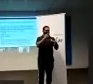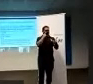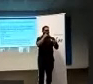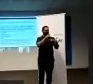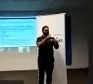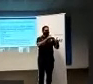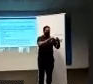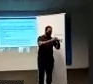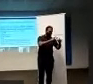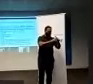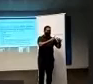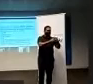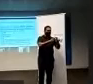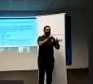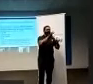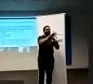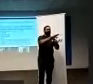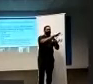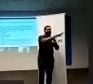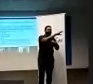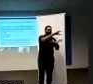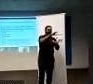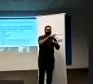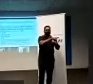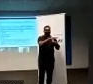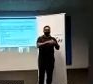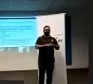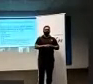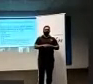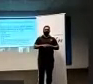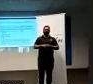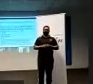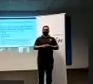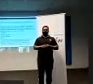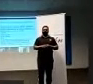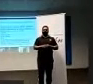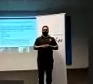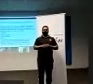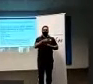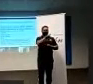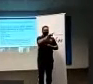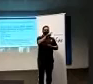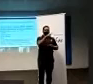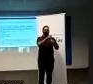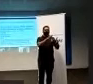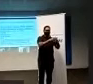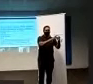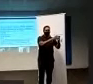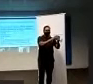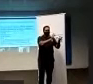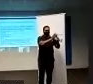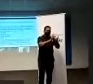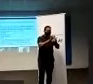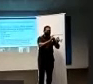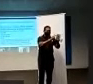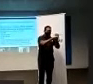12 años, Canadá, Estados Unidos, la Unión Europea y Chile. En un estudio realizado en adolescentes a 15